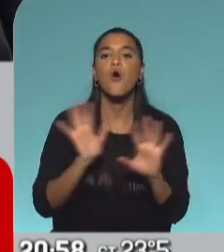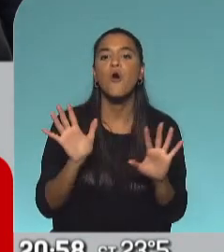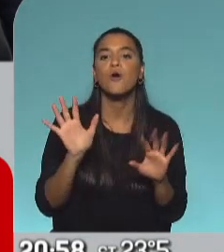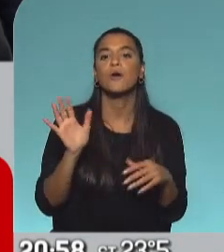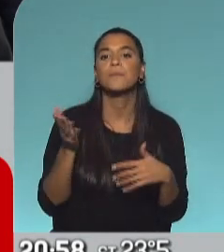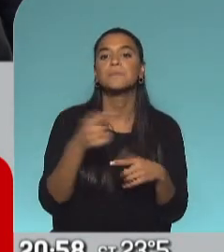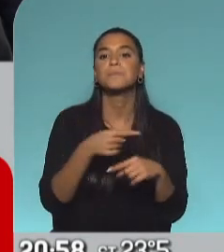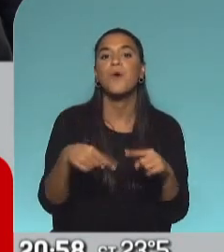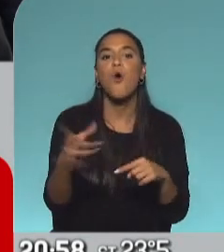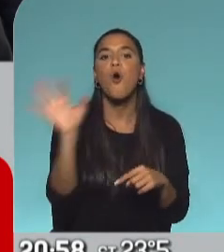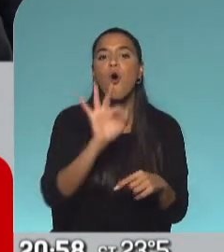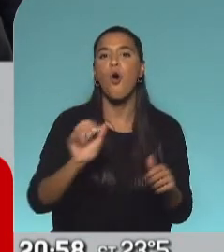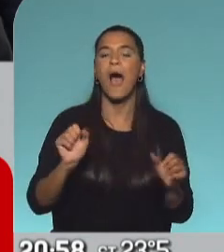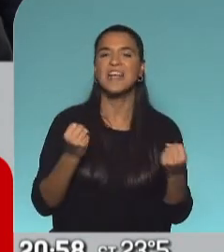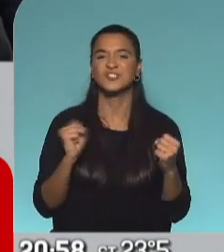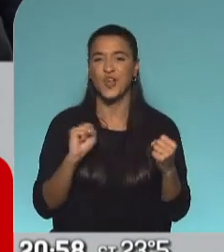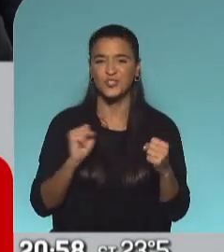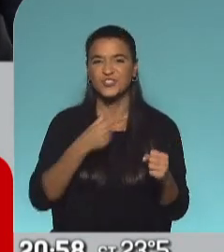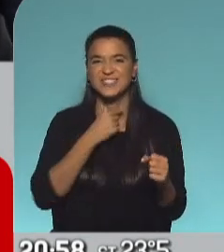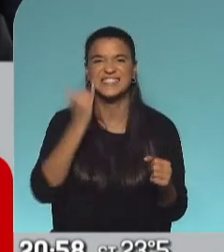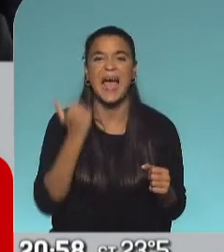semana próxima, o somos ansiosos, no.